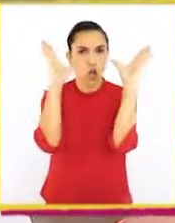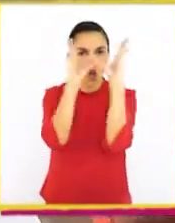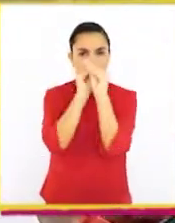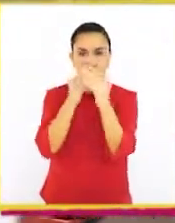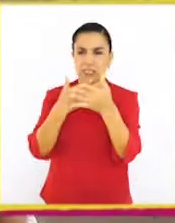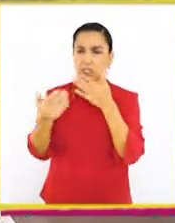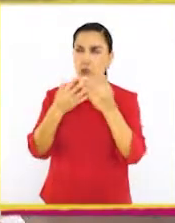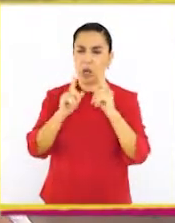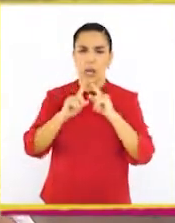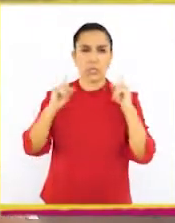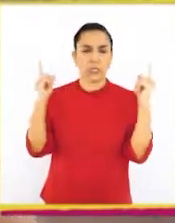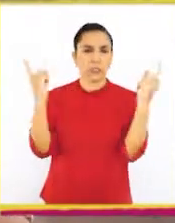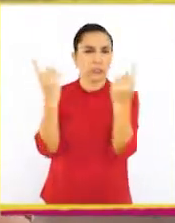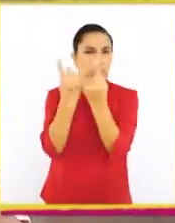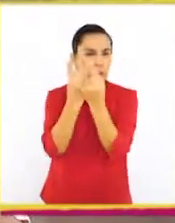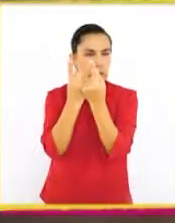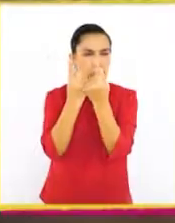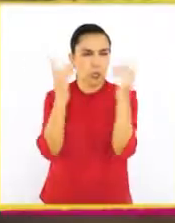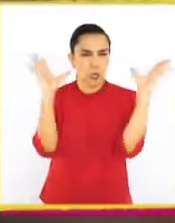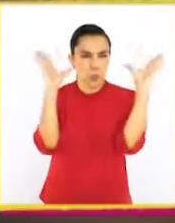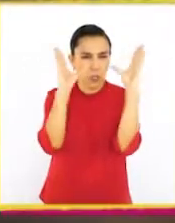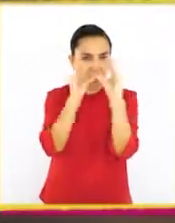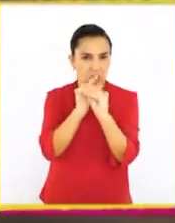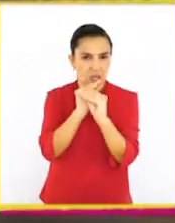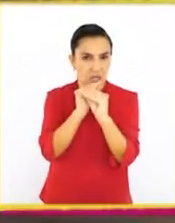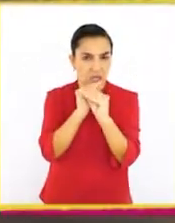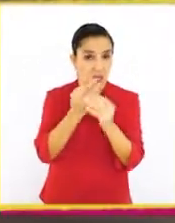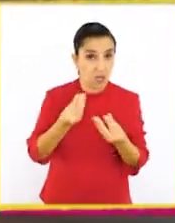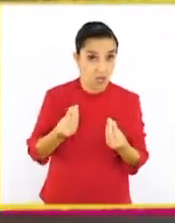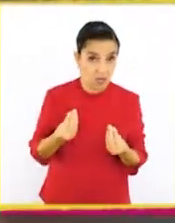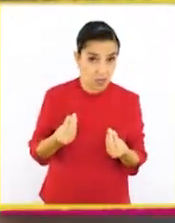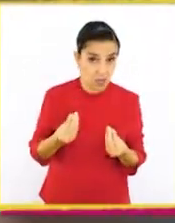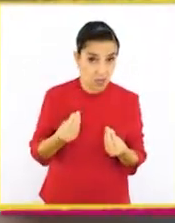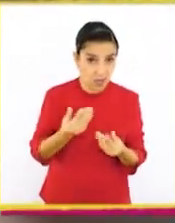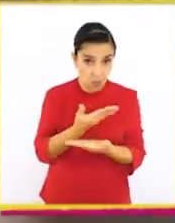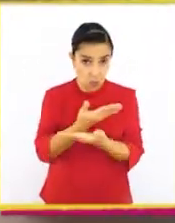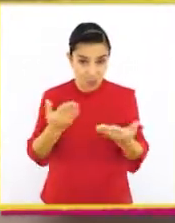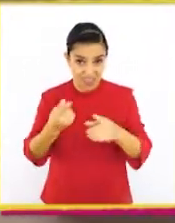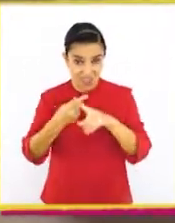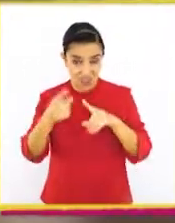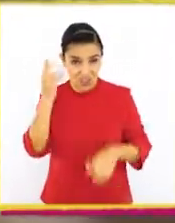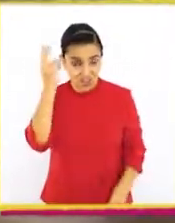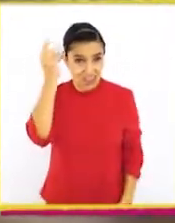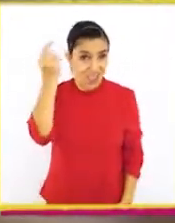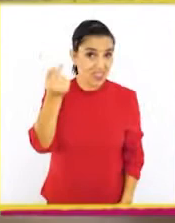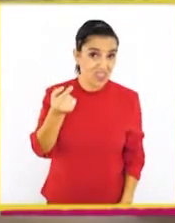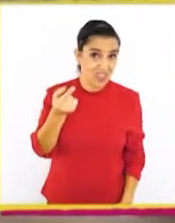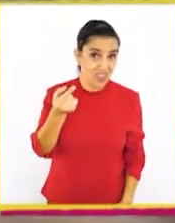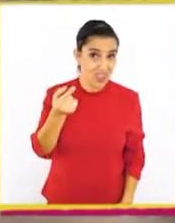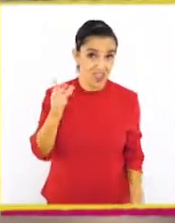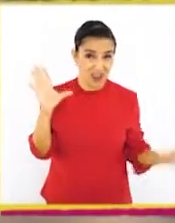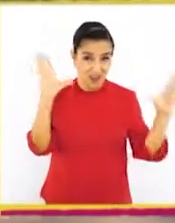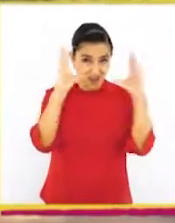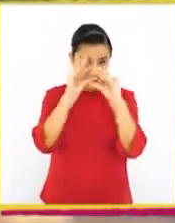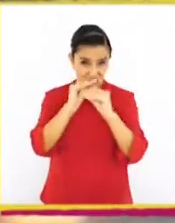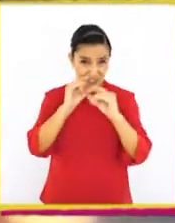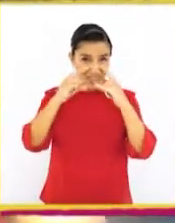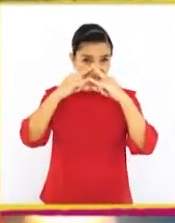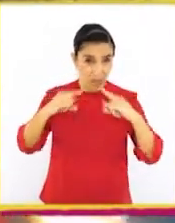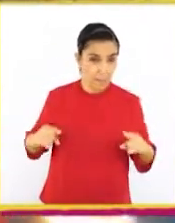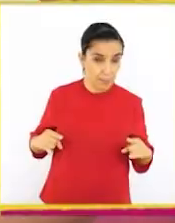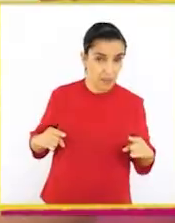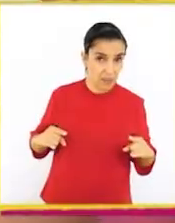la naturaleza, en la oscuridad. ¿Qué? ¿Que ustedes tienen otra idea para iluminar la oscuridad del